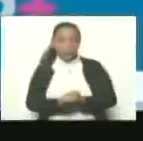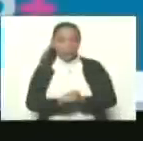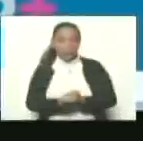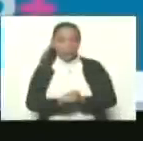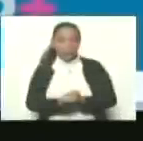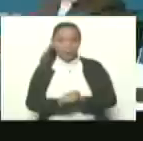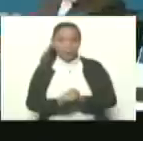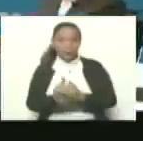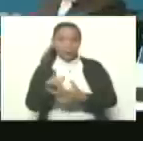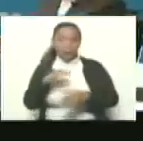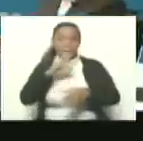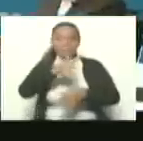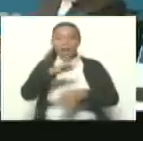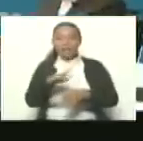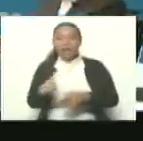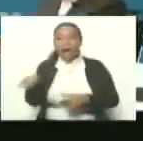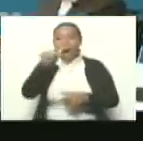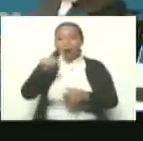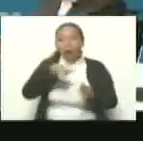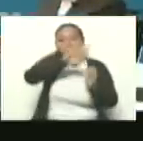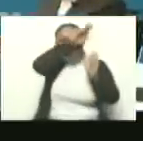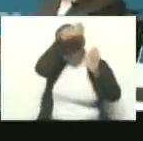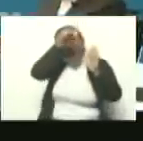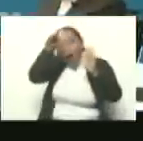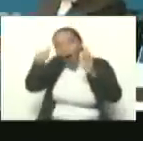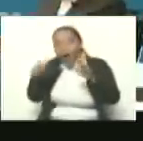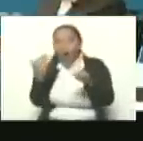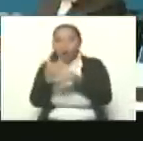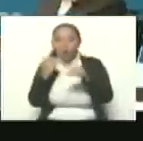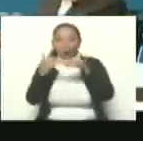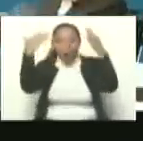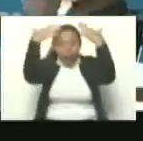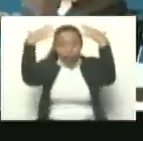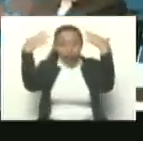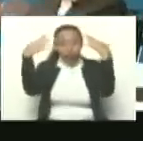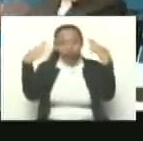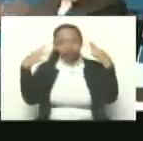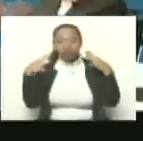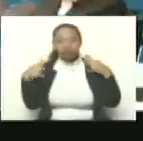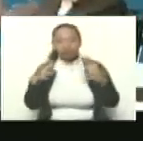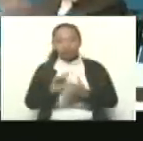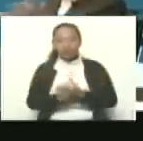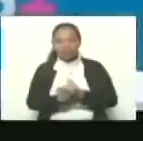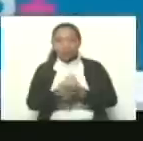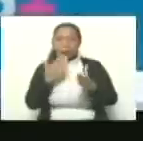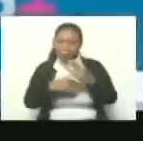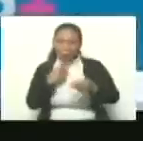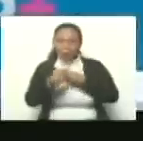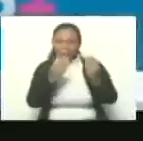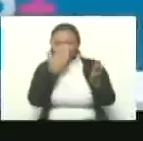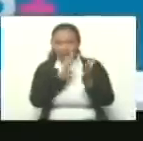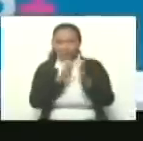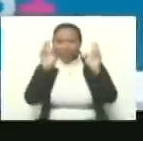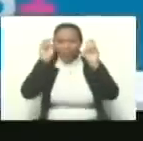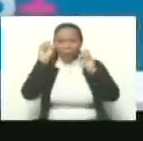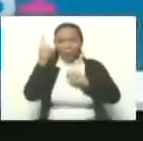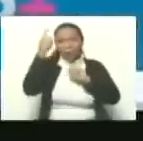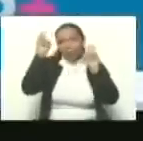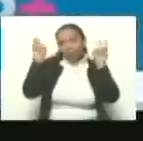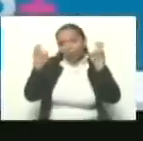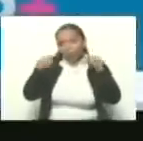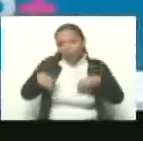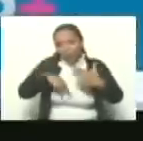un manantial, pues. Excelente. Cira, entonces vamos a entrarle de frente al primer segmento del